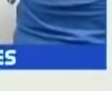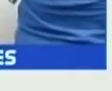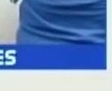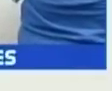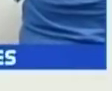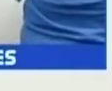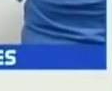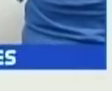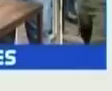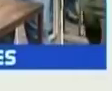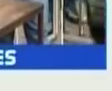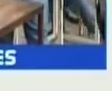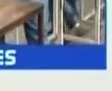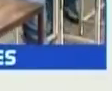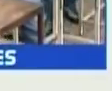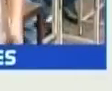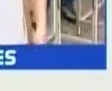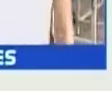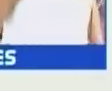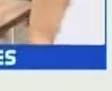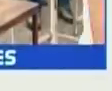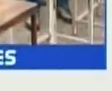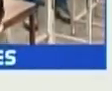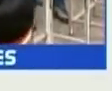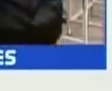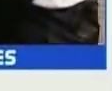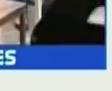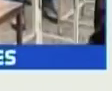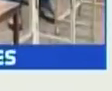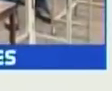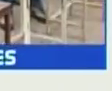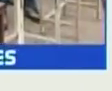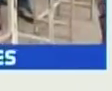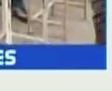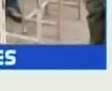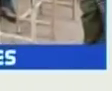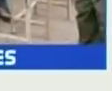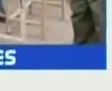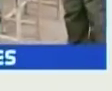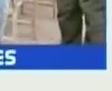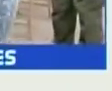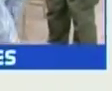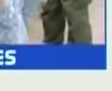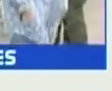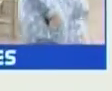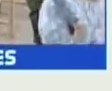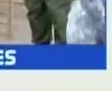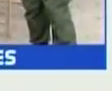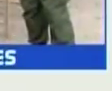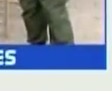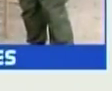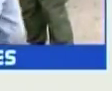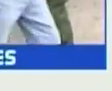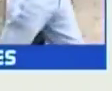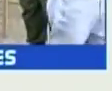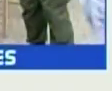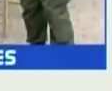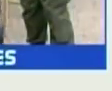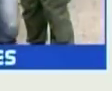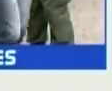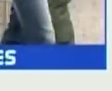Nosotros lo veíamos crecer. Nosotros vimos llegar esa victoria. Teníamos un encuentro pendiente con la